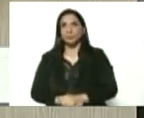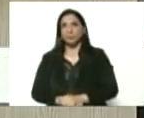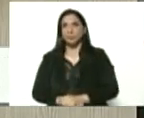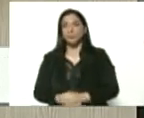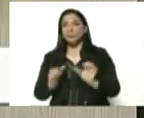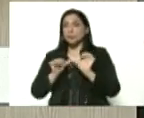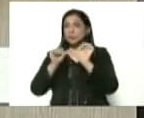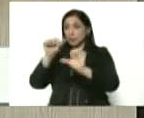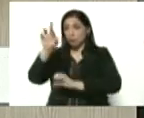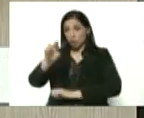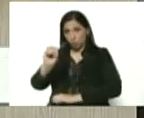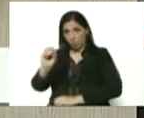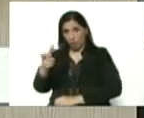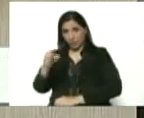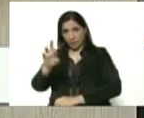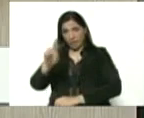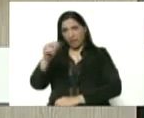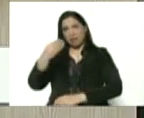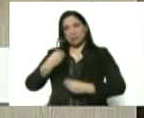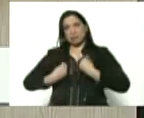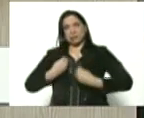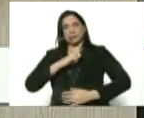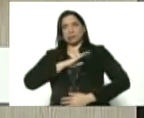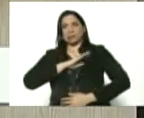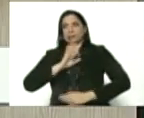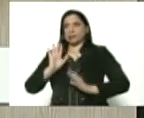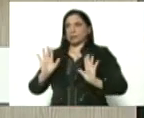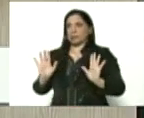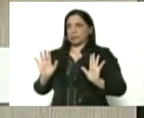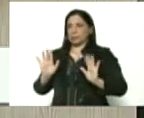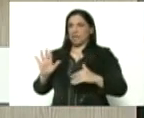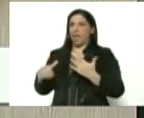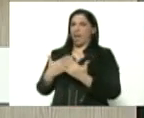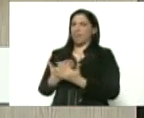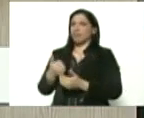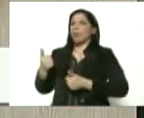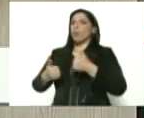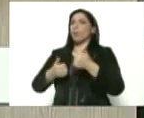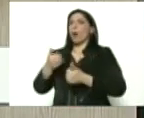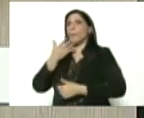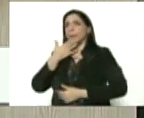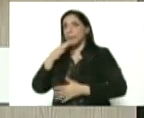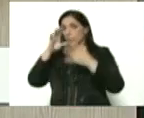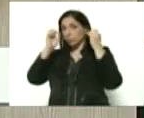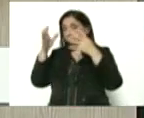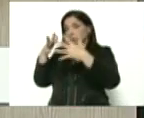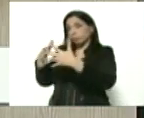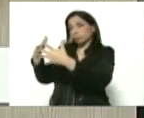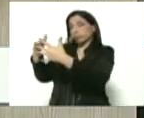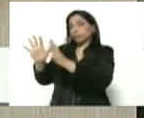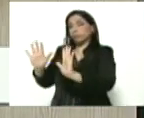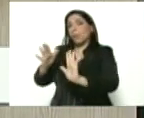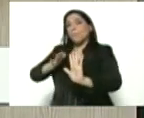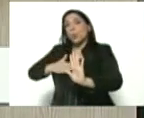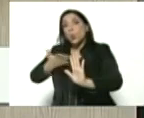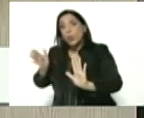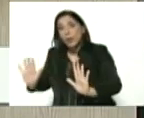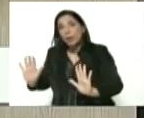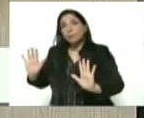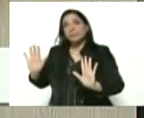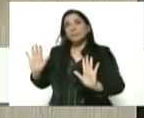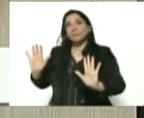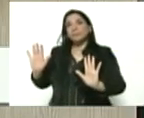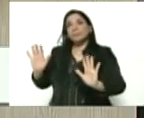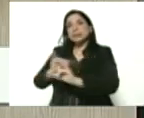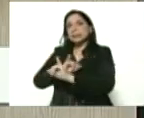Sigue Noriega. Me preocupa hasta qué punto los diplomáticos estadounidenses pudieron haber